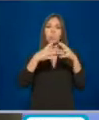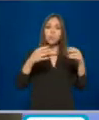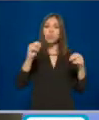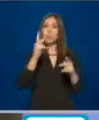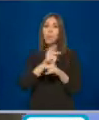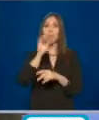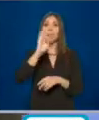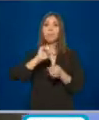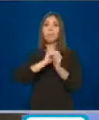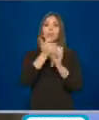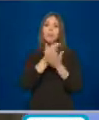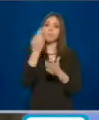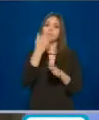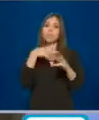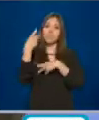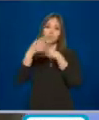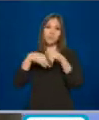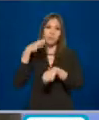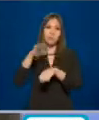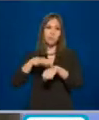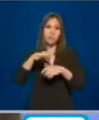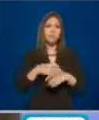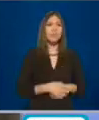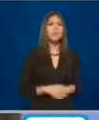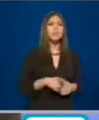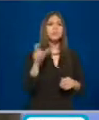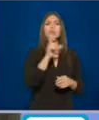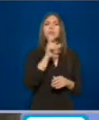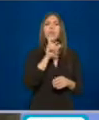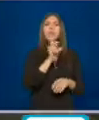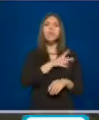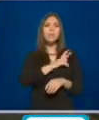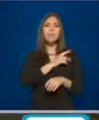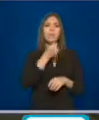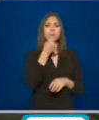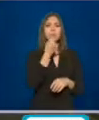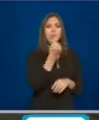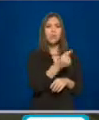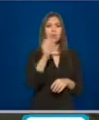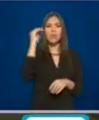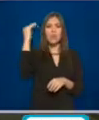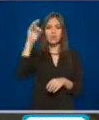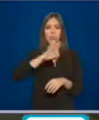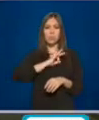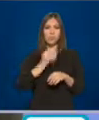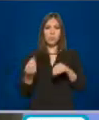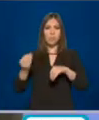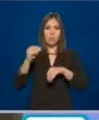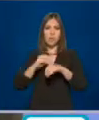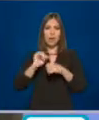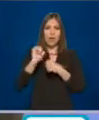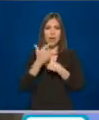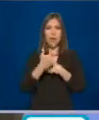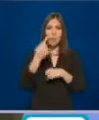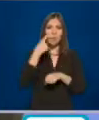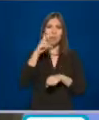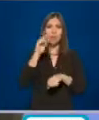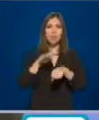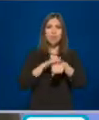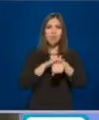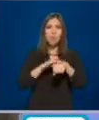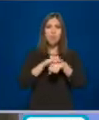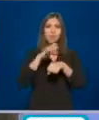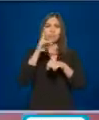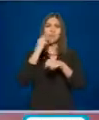piel de los niños o de los adultos, en todo caso, ¿se puede utilizar algo para evitar el dolor, la comezón?